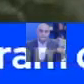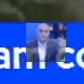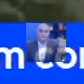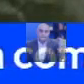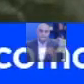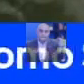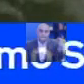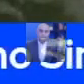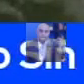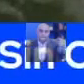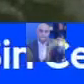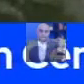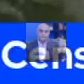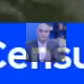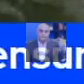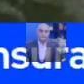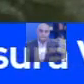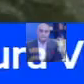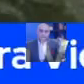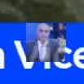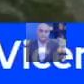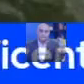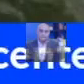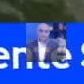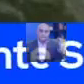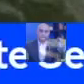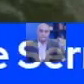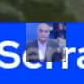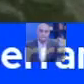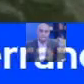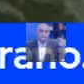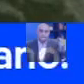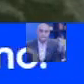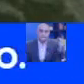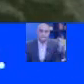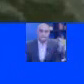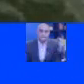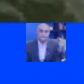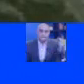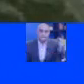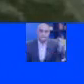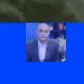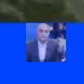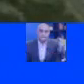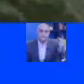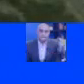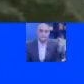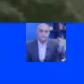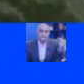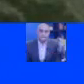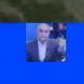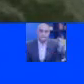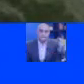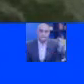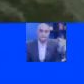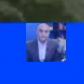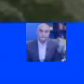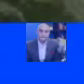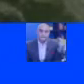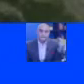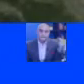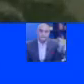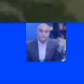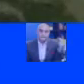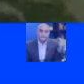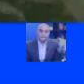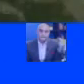comercial en Nuevo México. Grupos de trabajo del Departamento de Seguridad Nacional de Estados Unidos y de la Secretaría de Relaciones Exteriores de